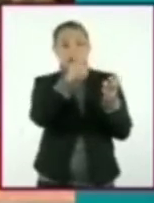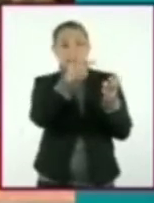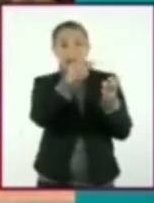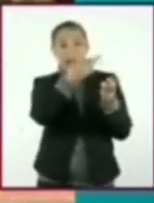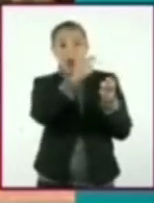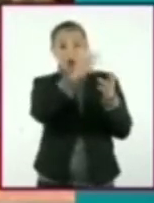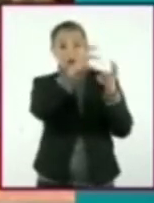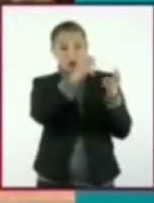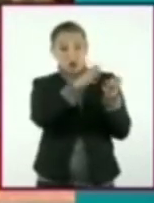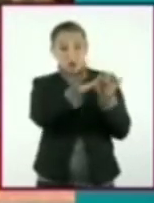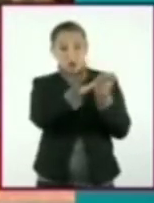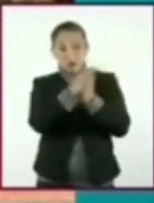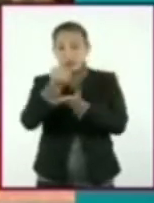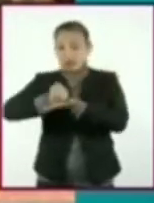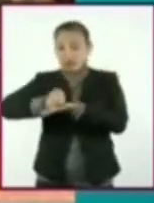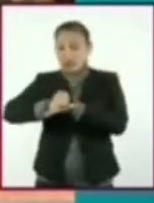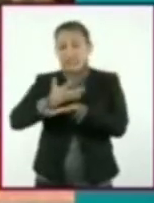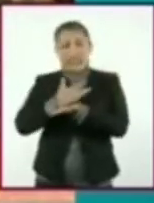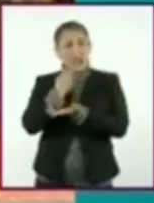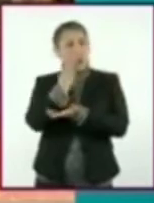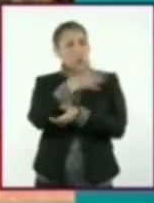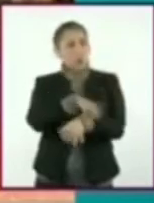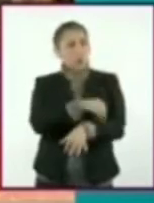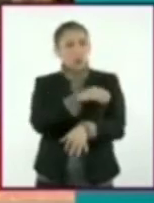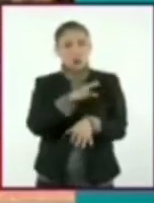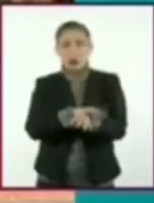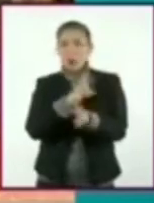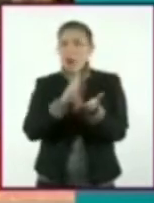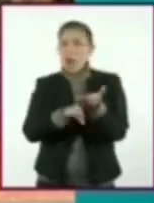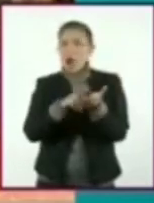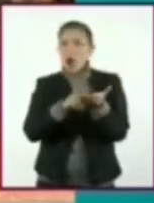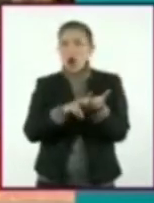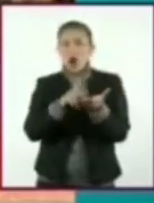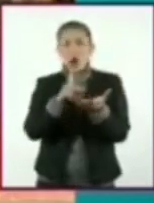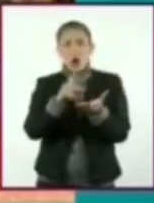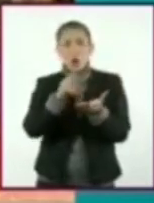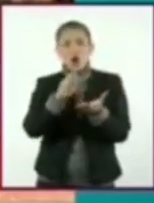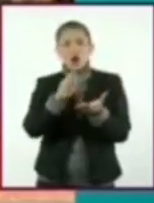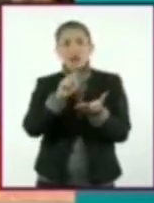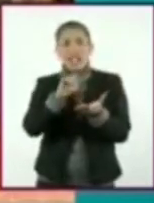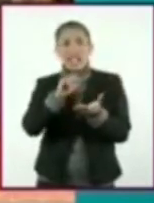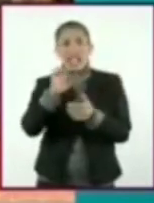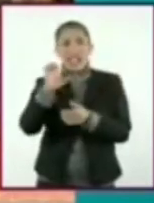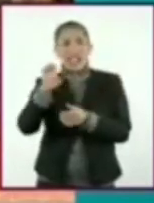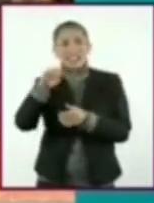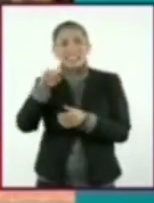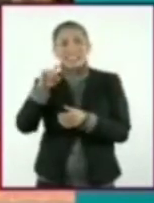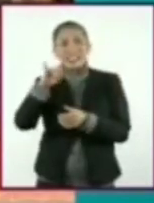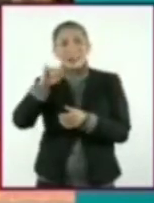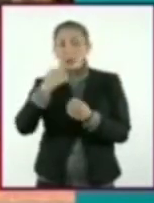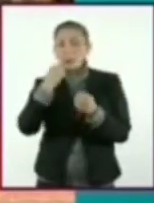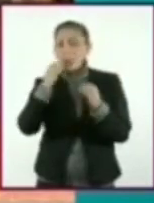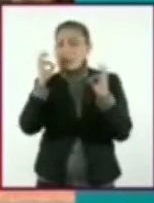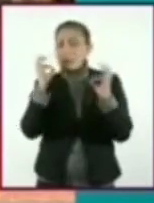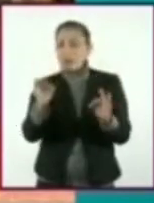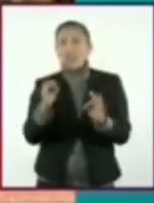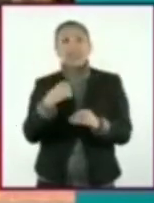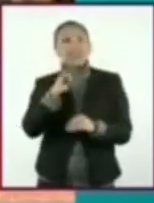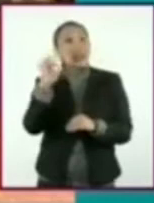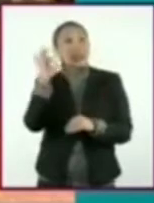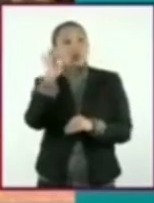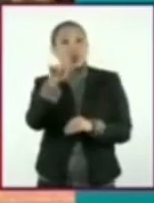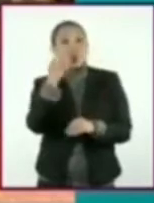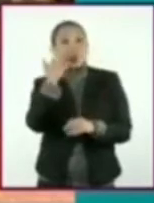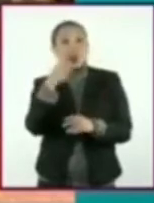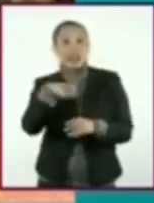grados centígrados. Entonces tiene así toda su energía, todo su valor proteico, todas sus enzimas vivas todavía. Es más, si están